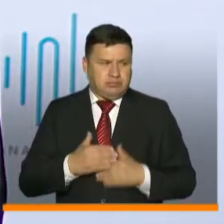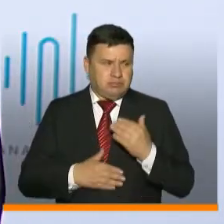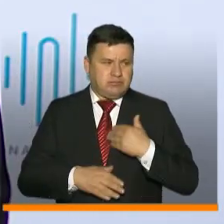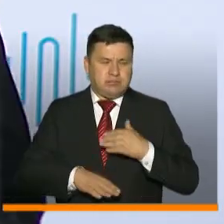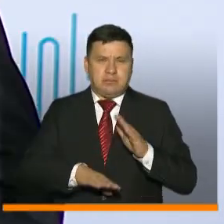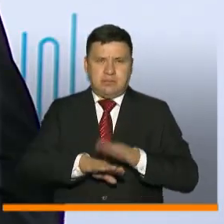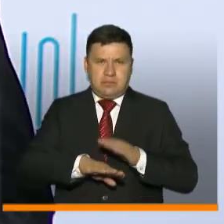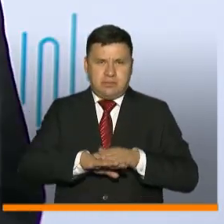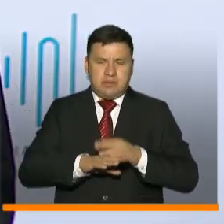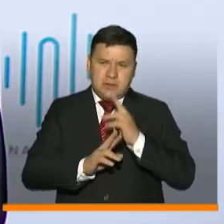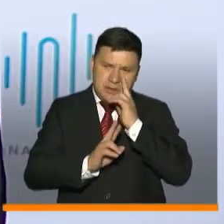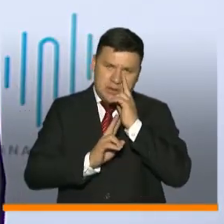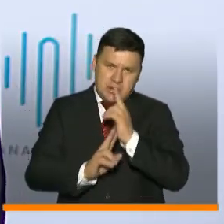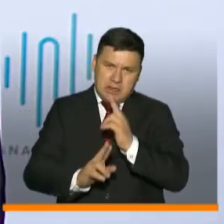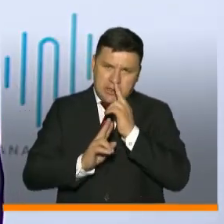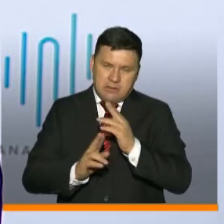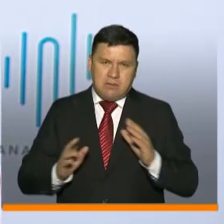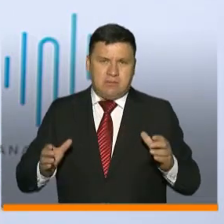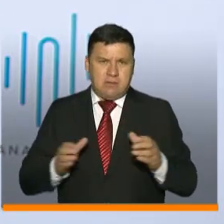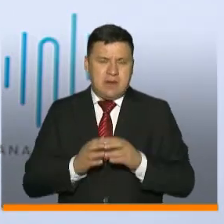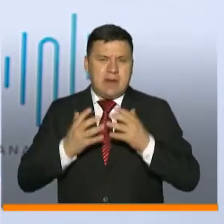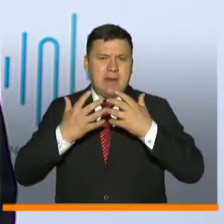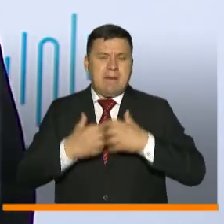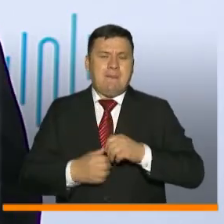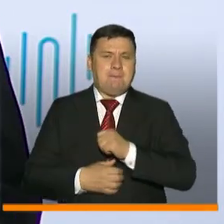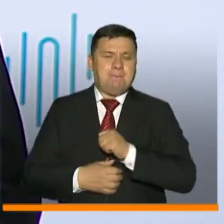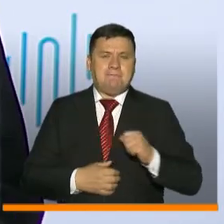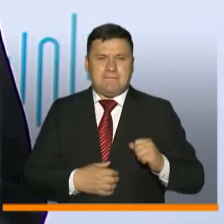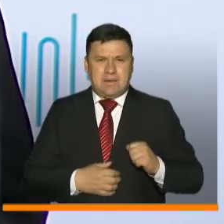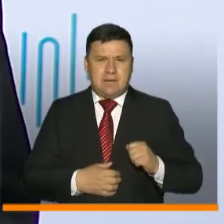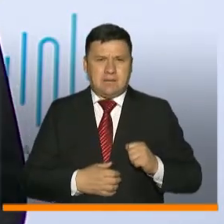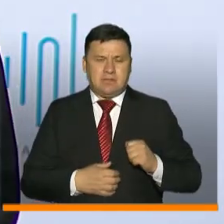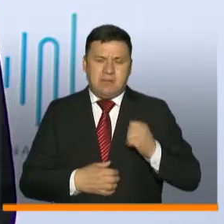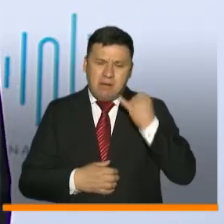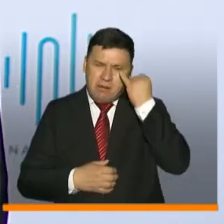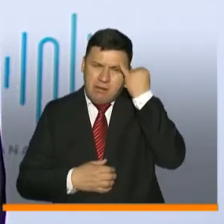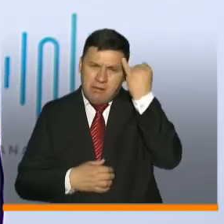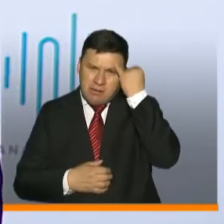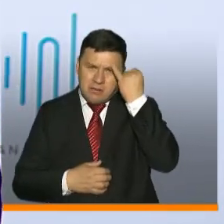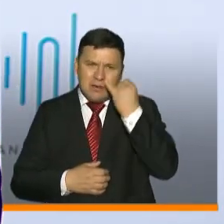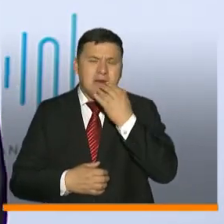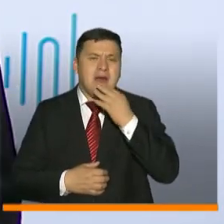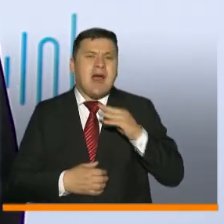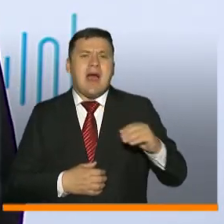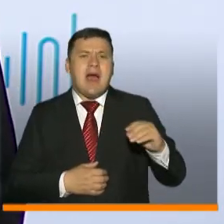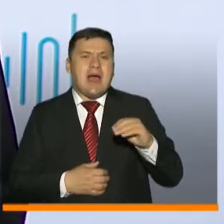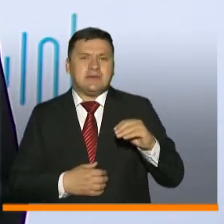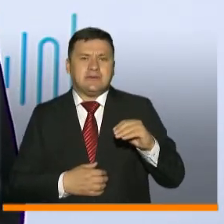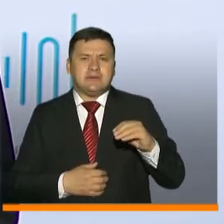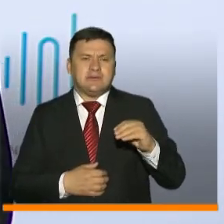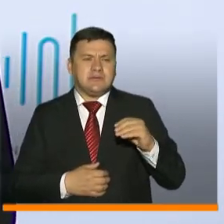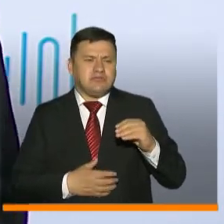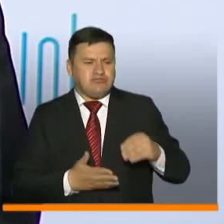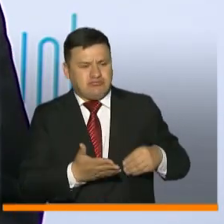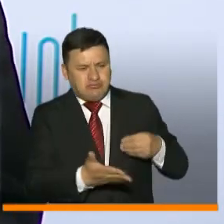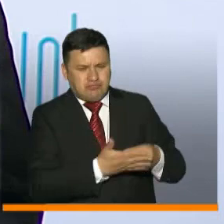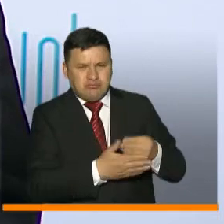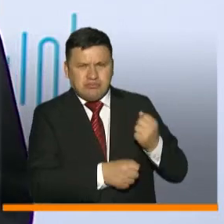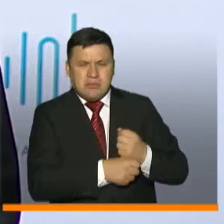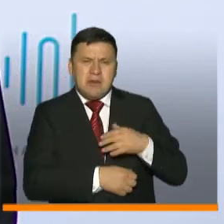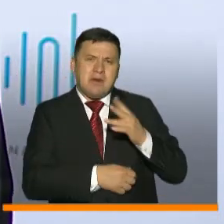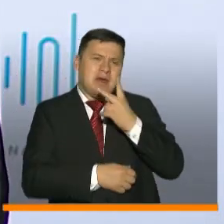hago un reconocimiento a la empresa privada, a los ingenios azucareros que con sus donaciones de